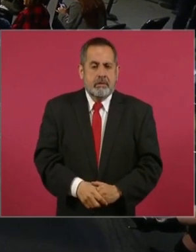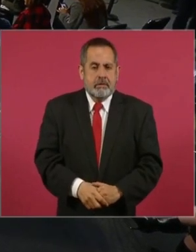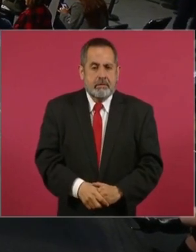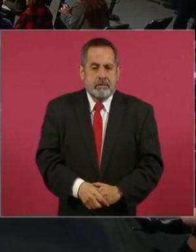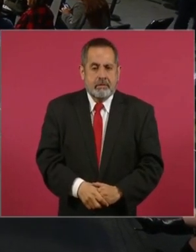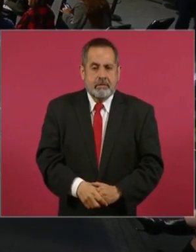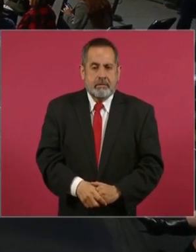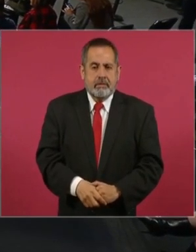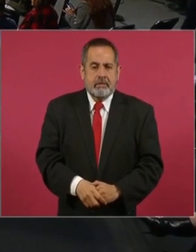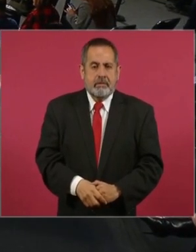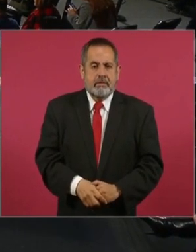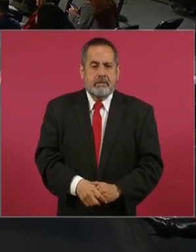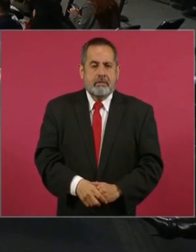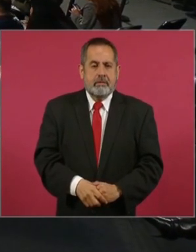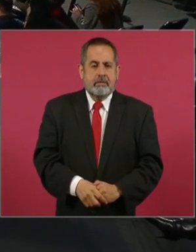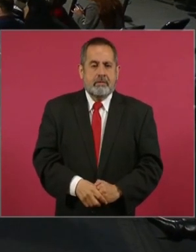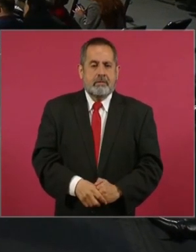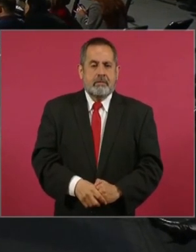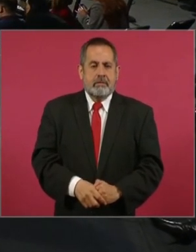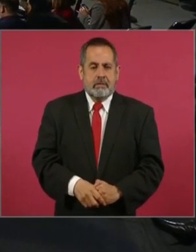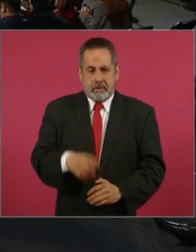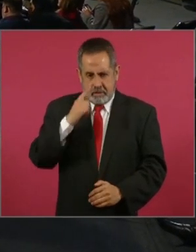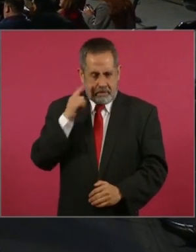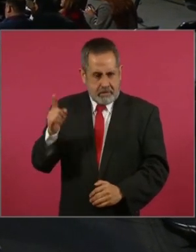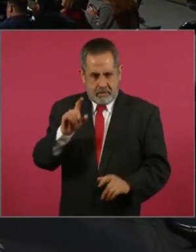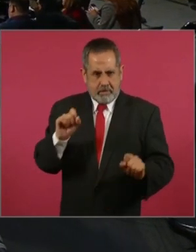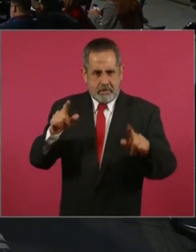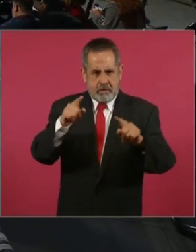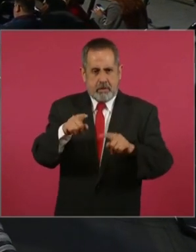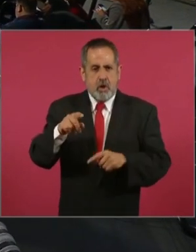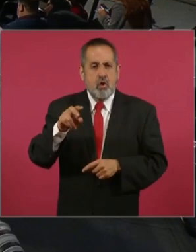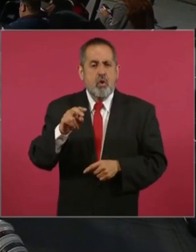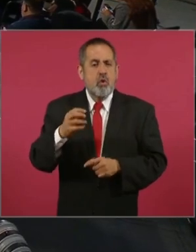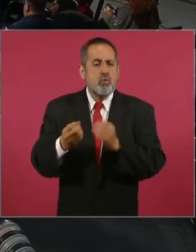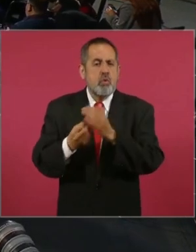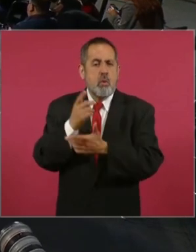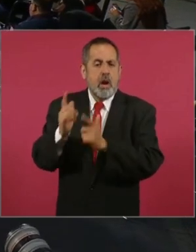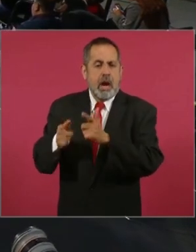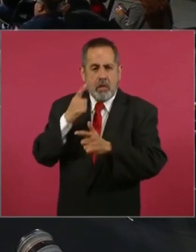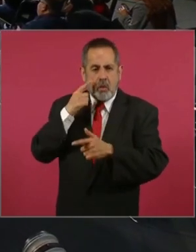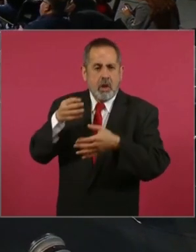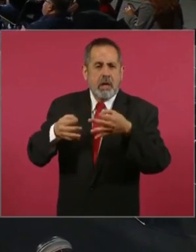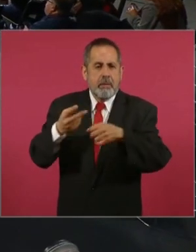De ahorita de Nuevo Laredo, ¿cómo está el precio? A ver, ¿cómo está en Nuevo Laredo el precio?